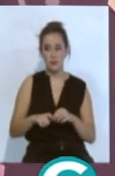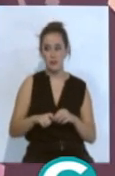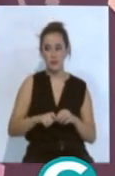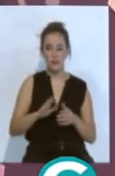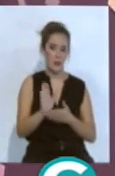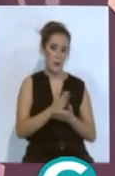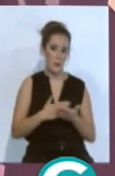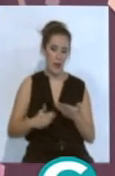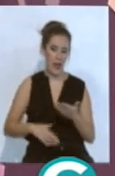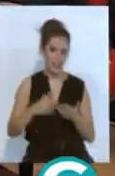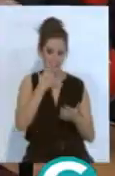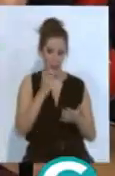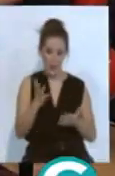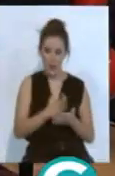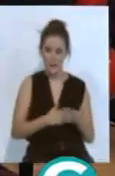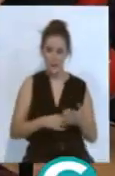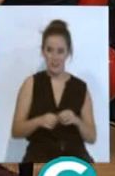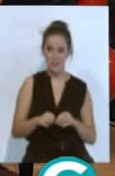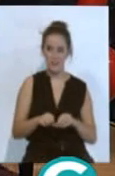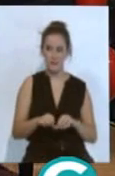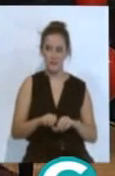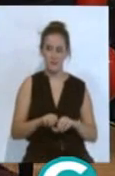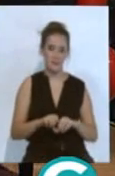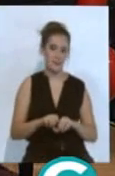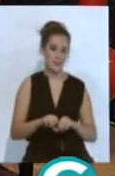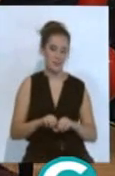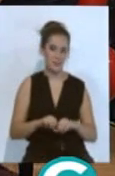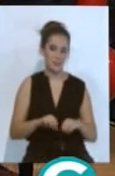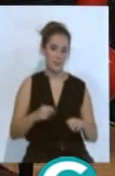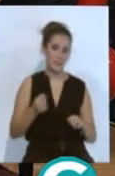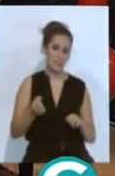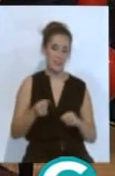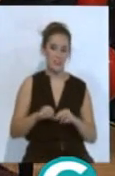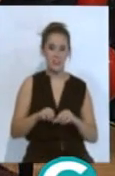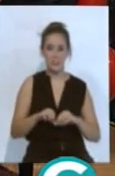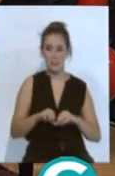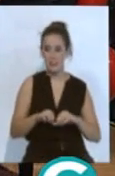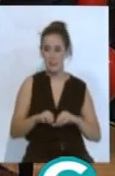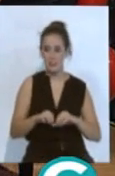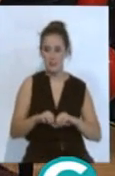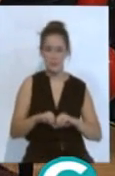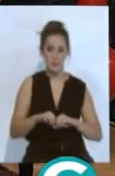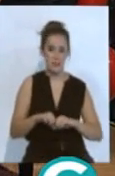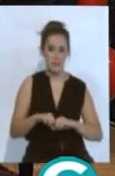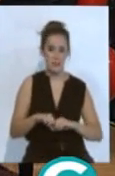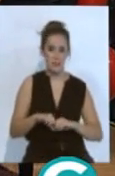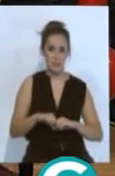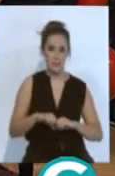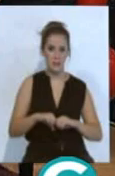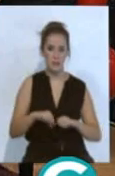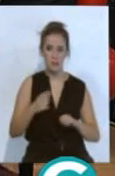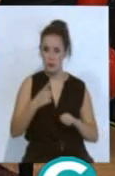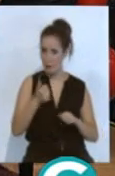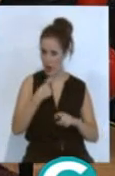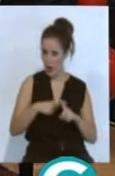¡Anda, Manolo! Eso es alta traición, ¿no? Alta traición, alta cita. ¡Qué barbaridad! Carlos, ¿tú una mala o tienes más